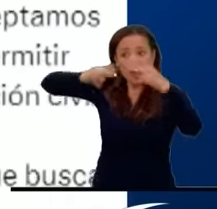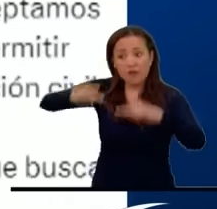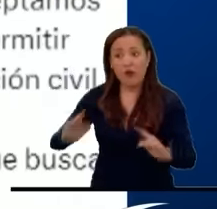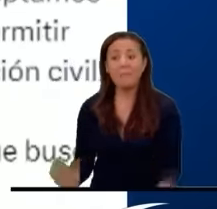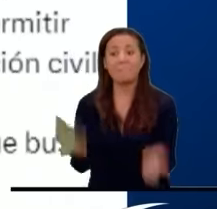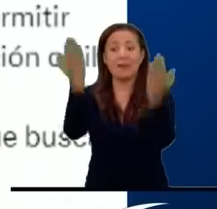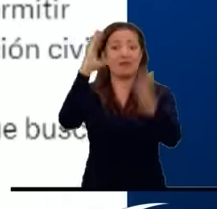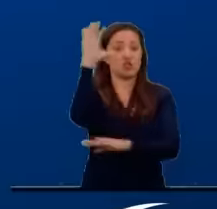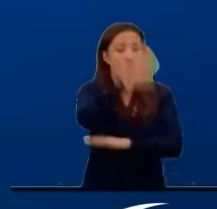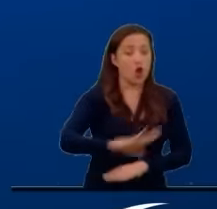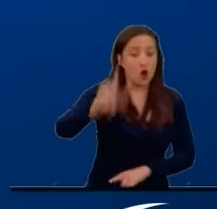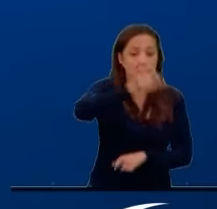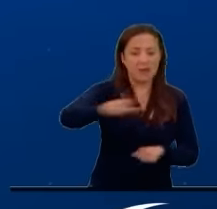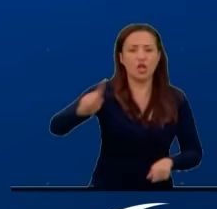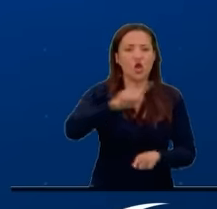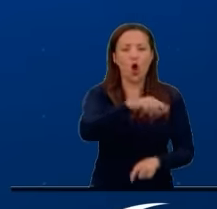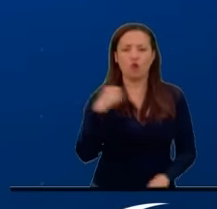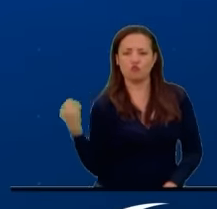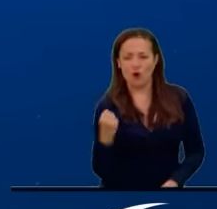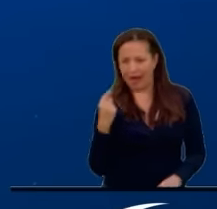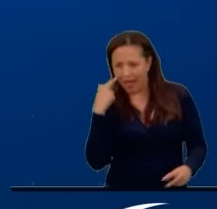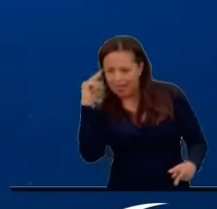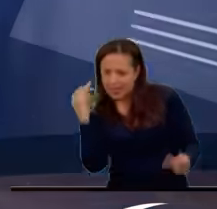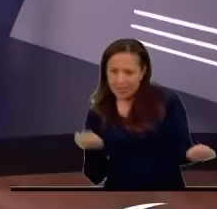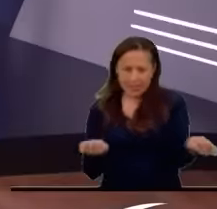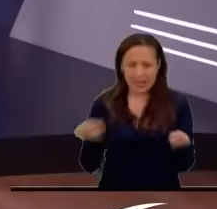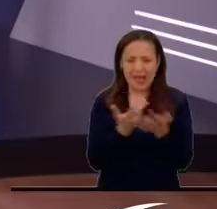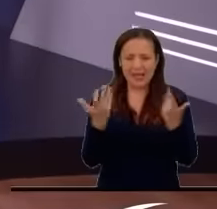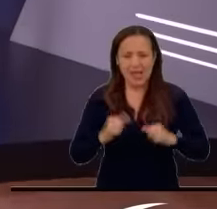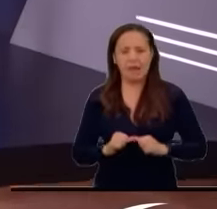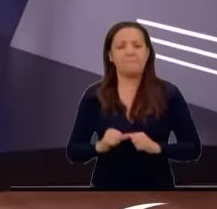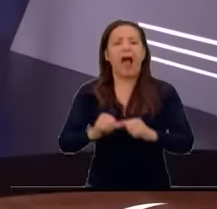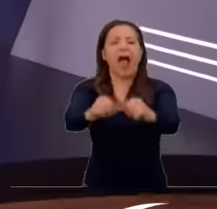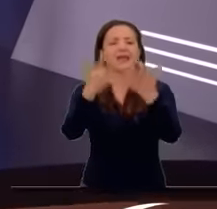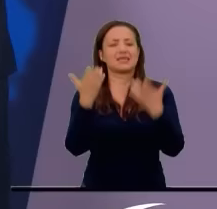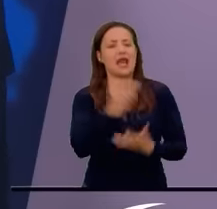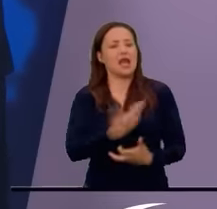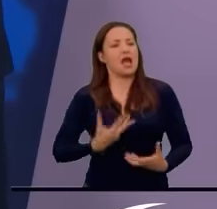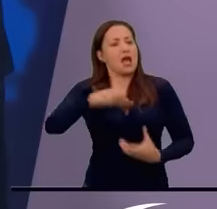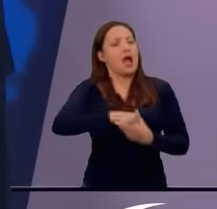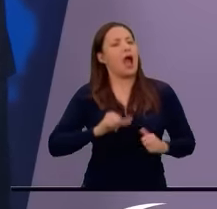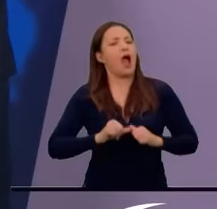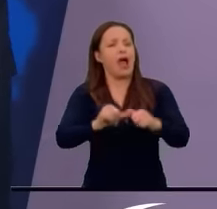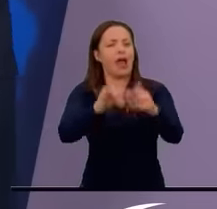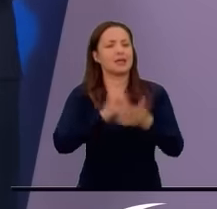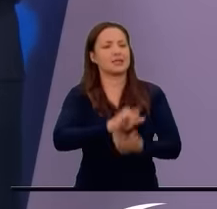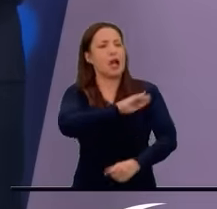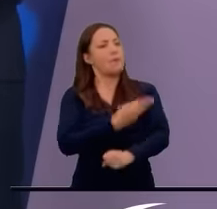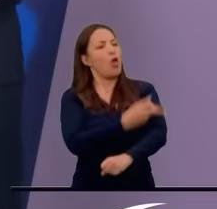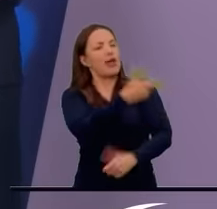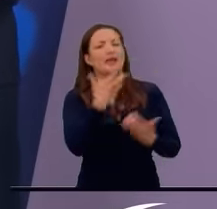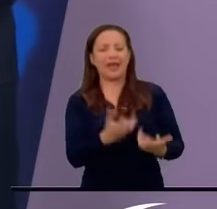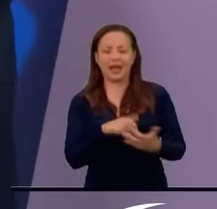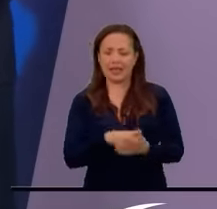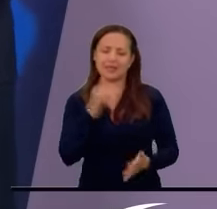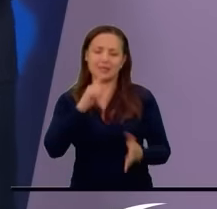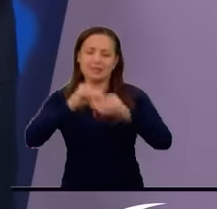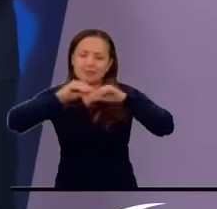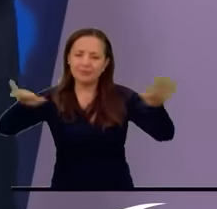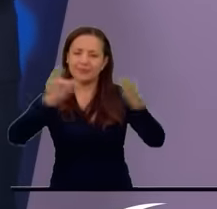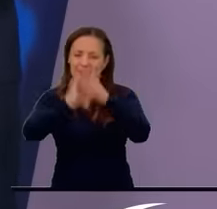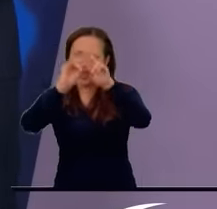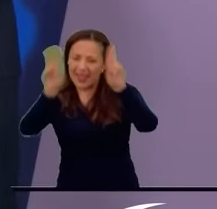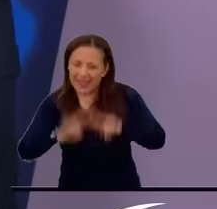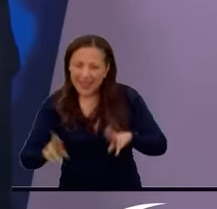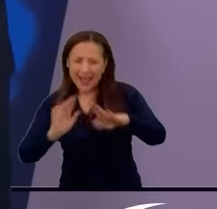busca son artimañas para perpetuarse en el poder. Eso es lo que aparece en redes sociales. Pero tenemos que recordar también las